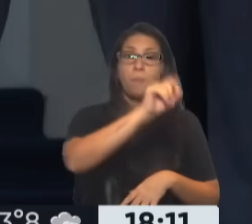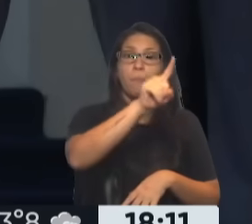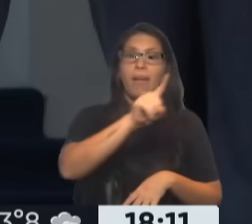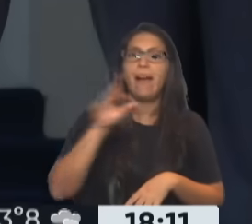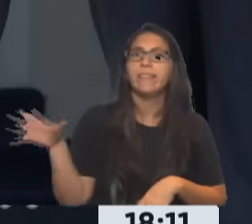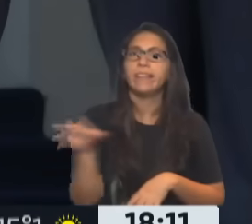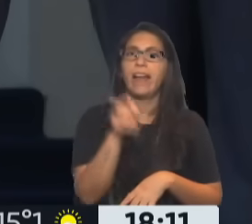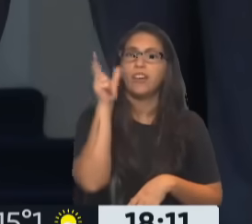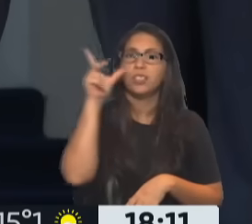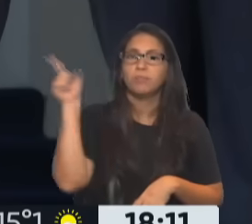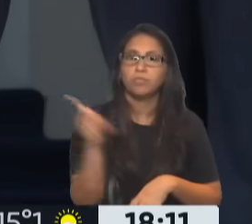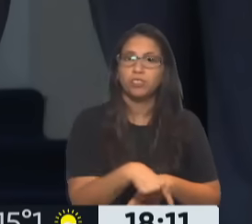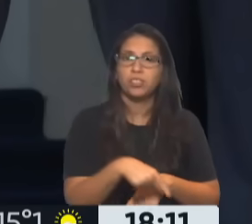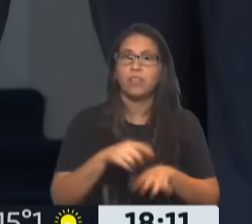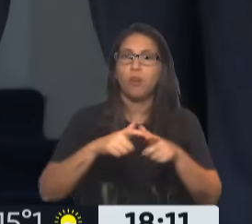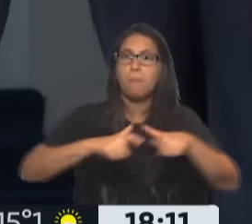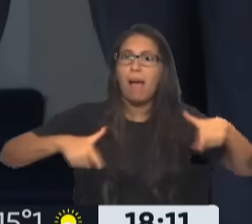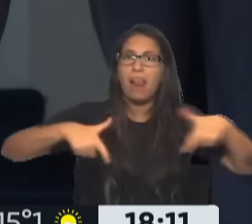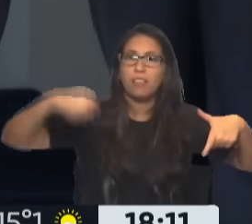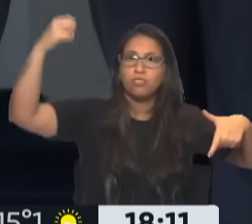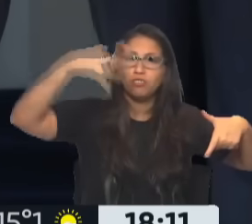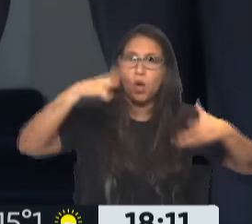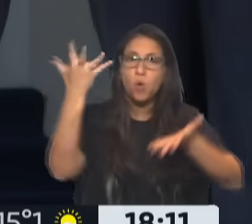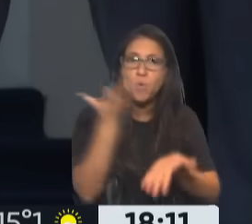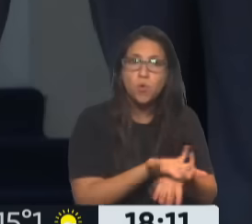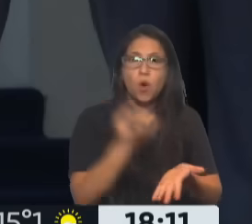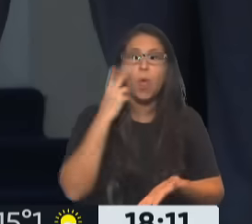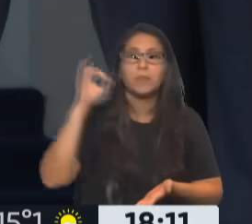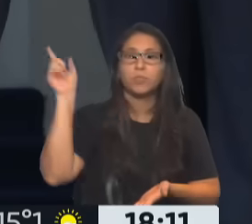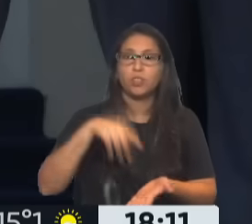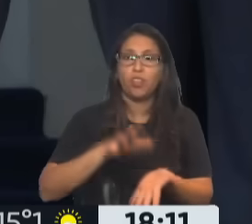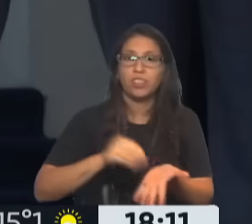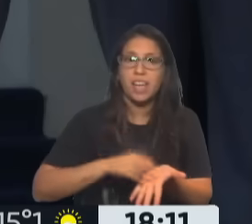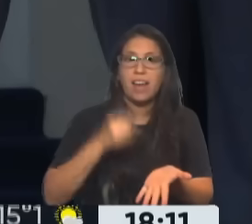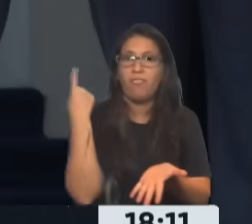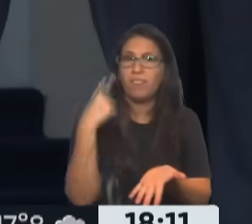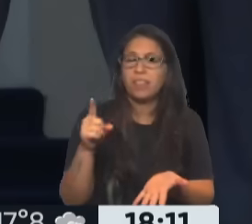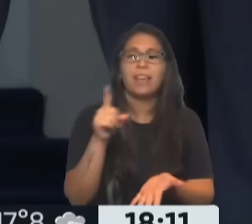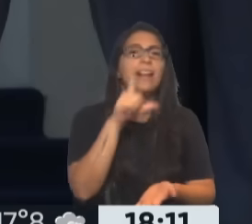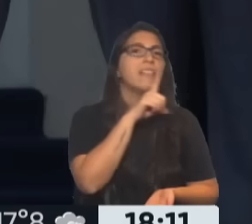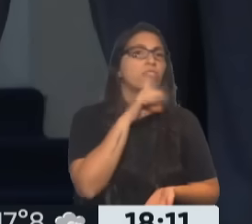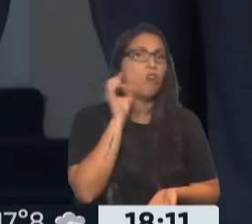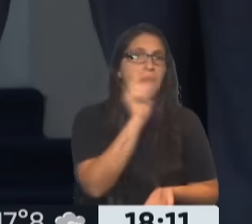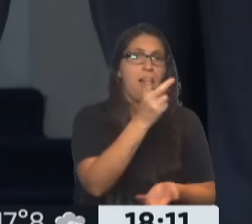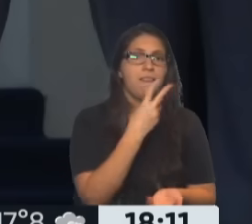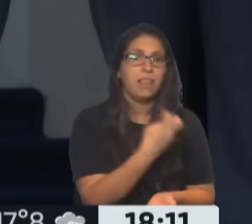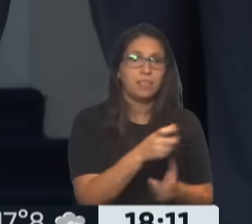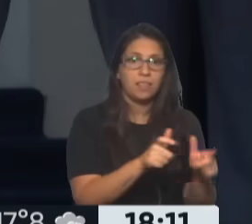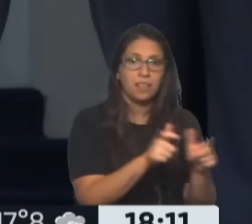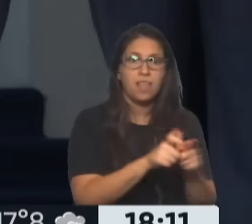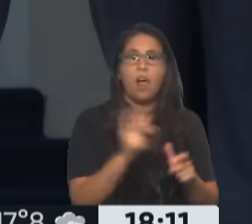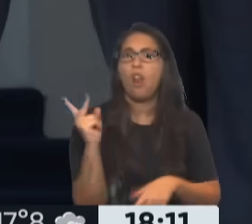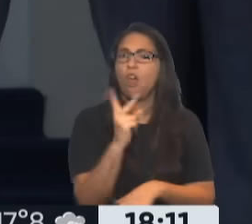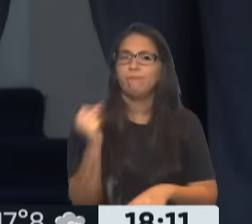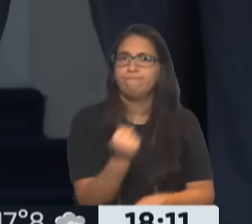el 80% de sus paneles solares, el 90% de tierras raras y litio para baterías, ambos insumos vitales para